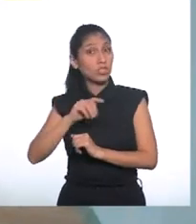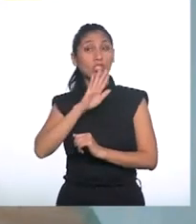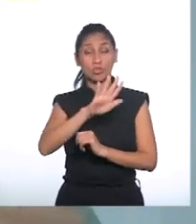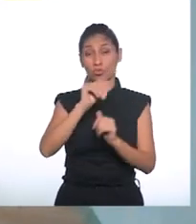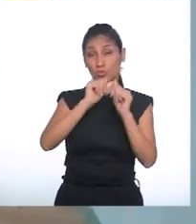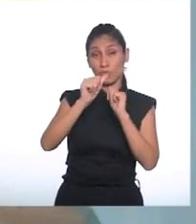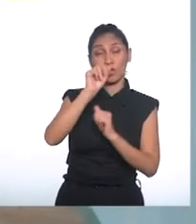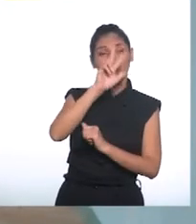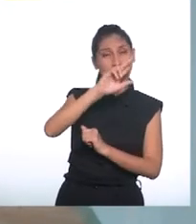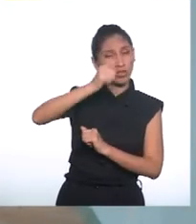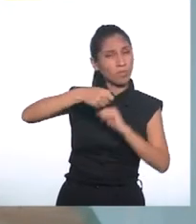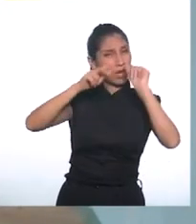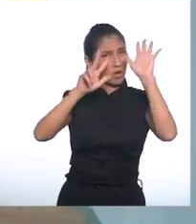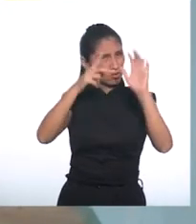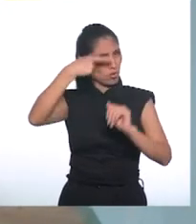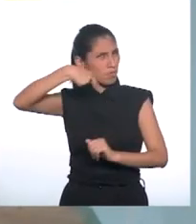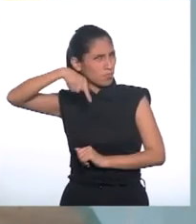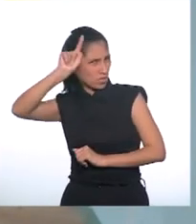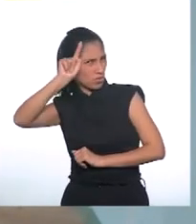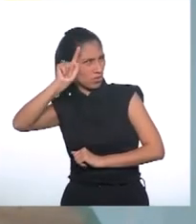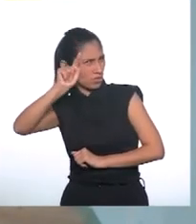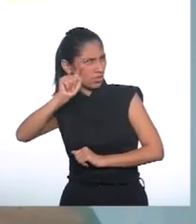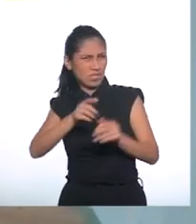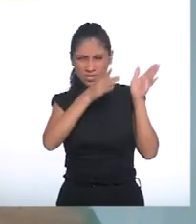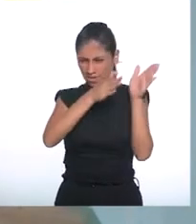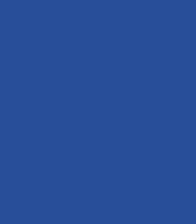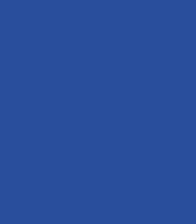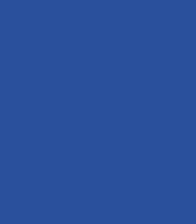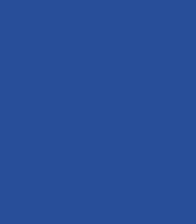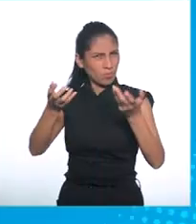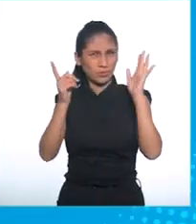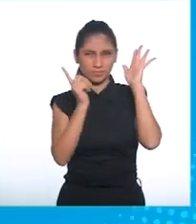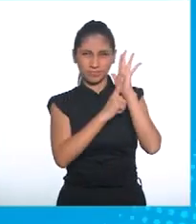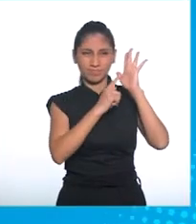3,8 millones, debemos proceder del siguiente modo.